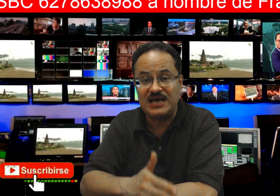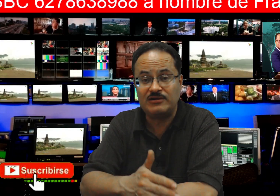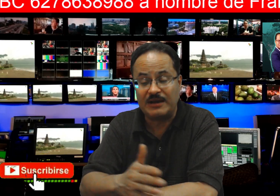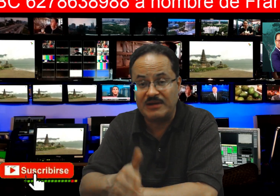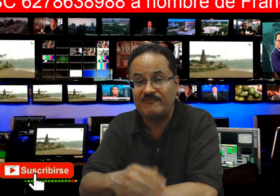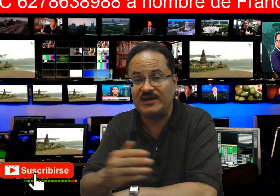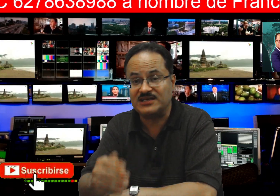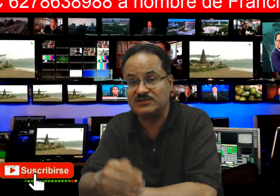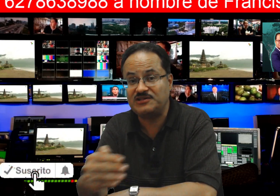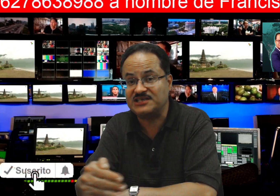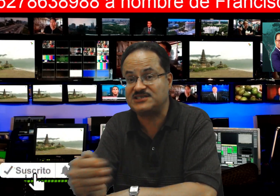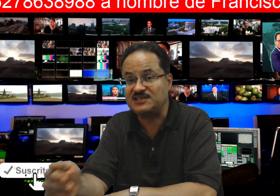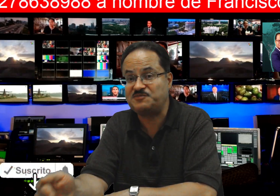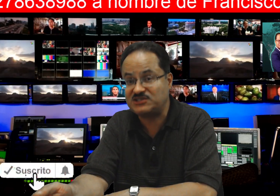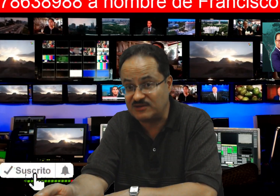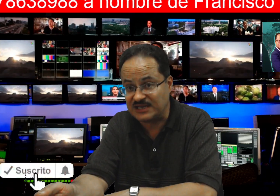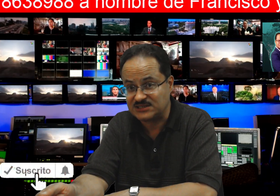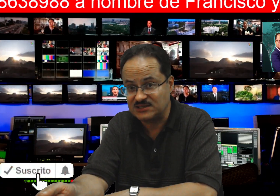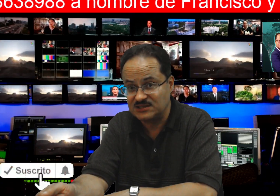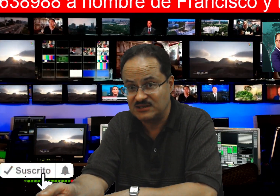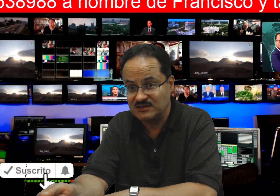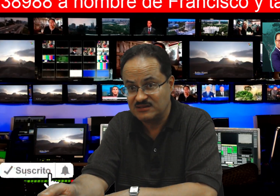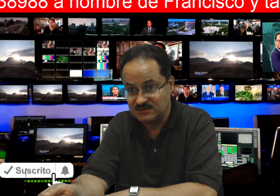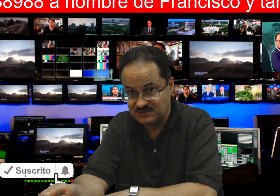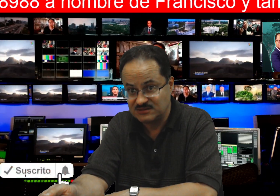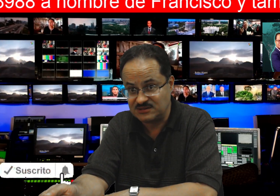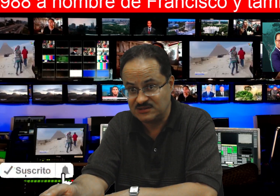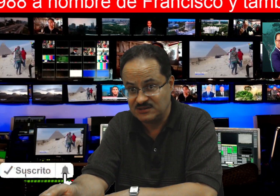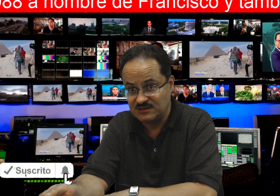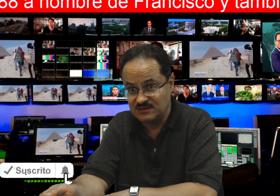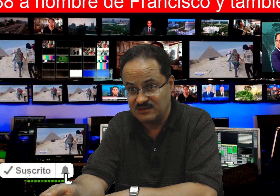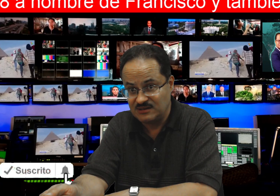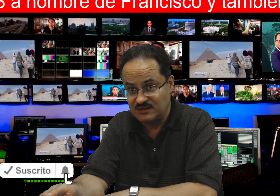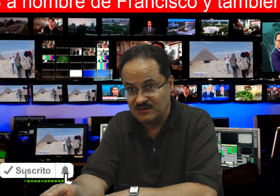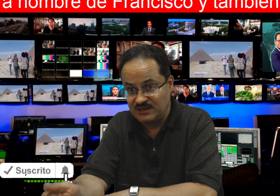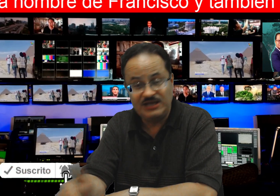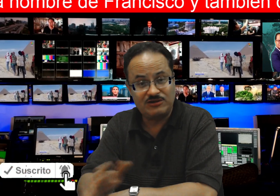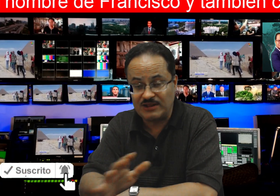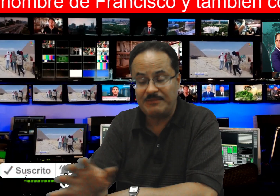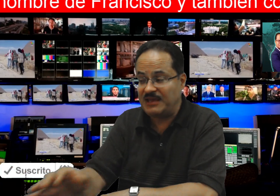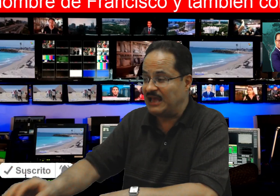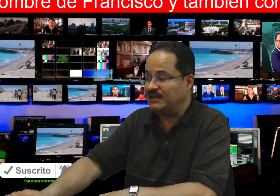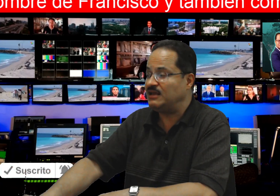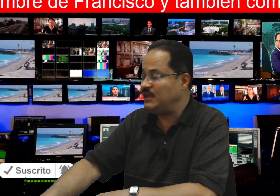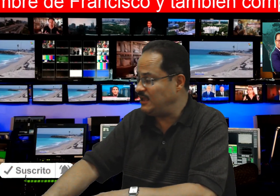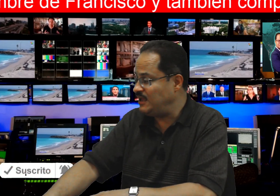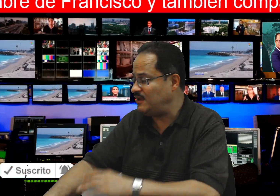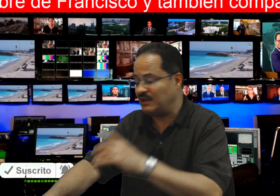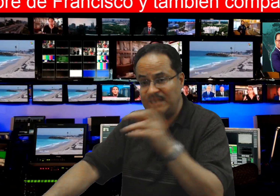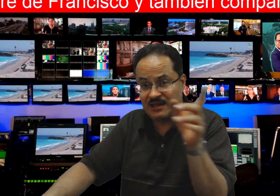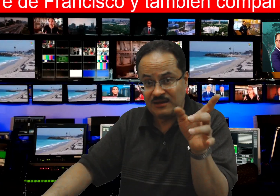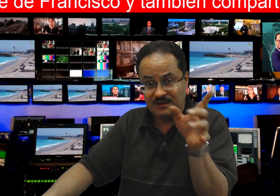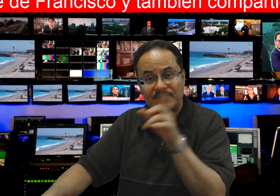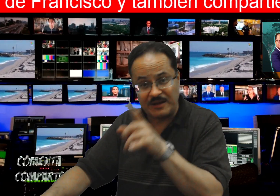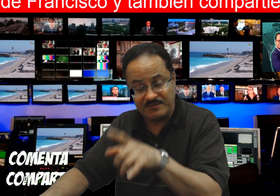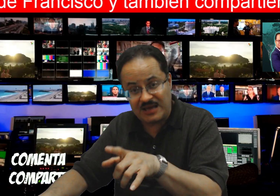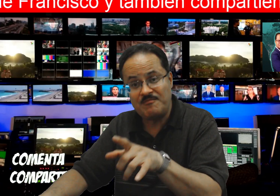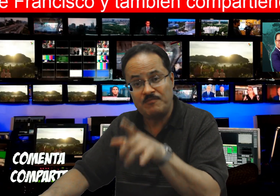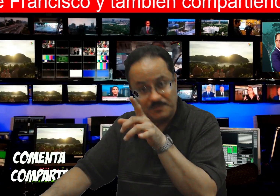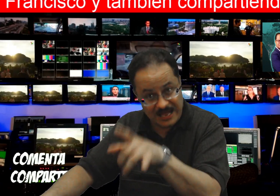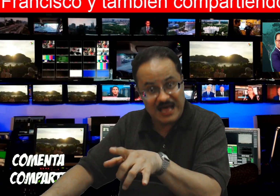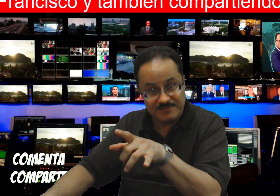denunciaron que habían fallecido 16 personas y todavía y y y y